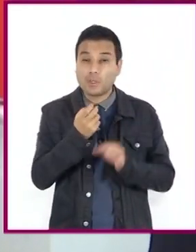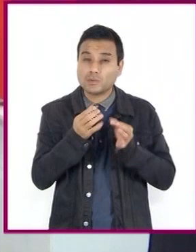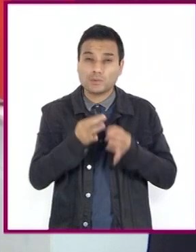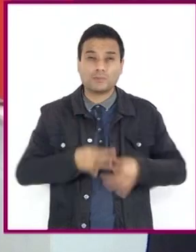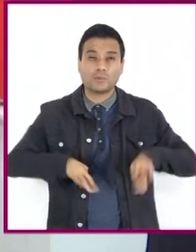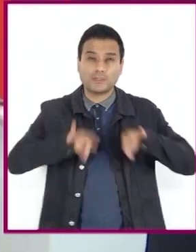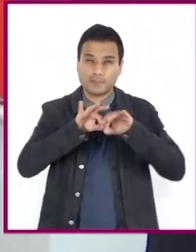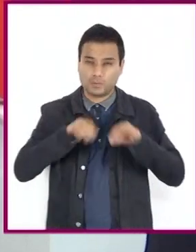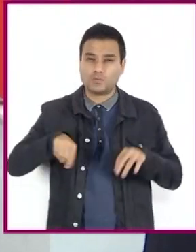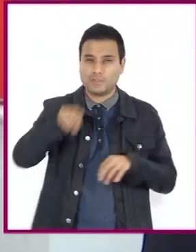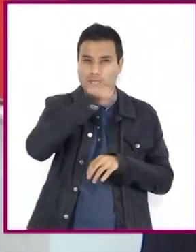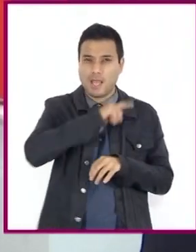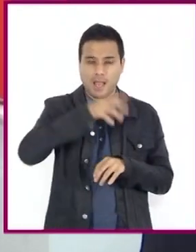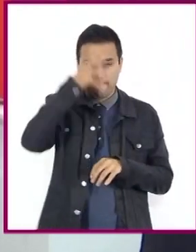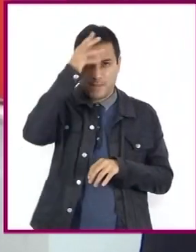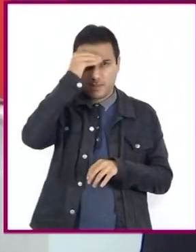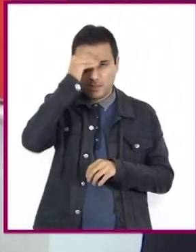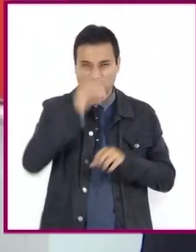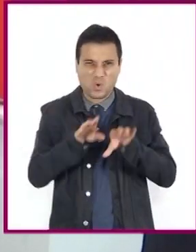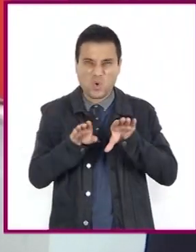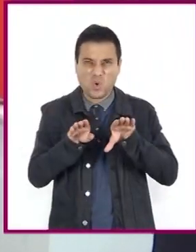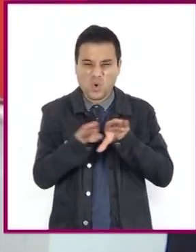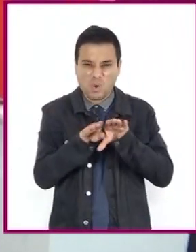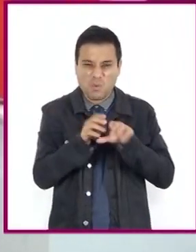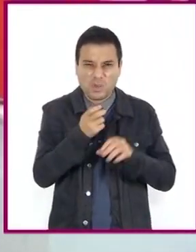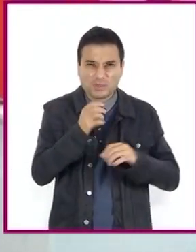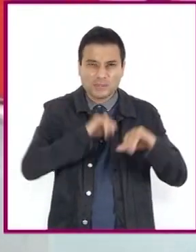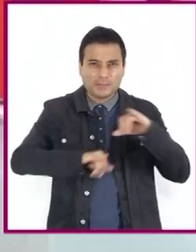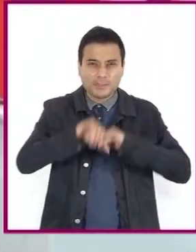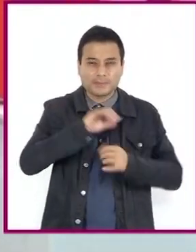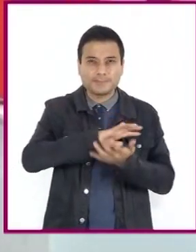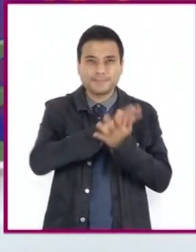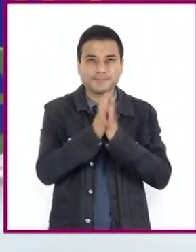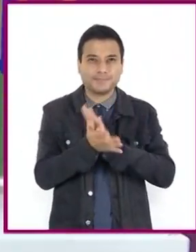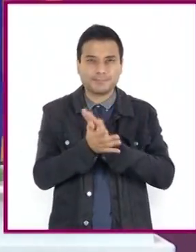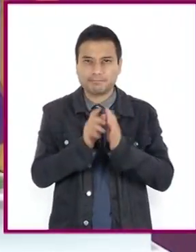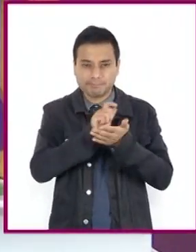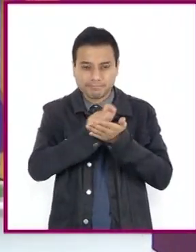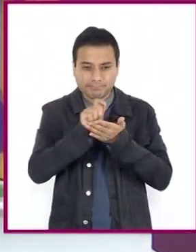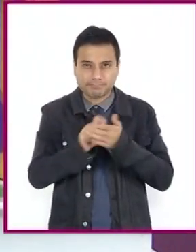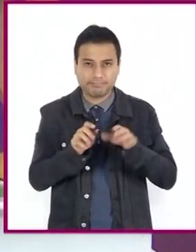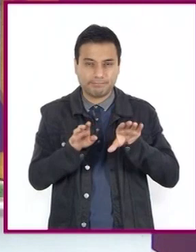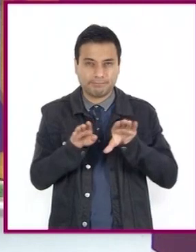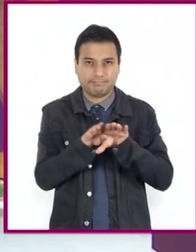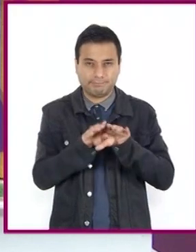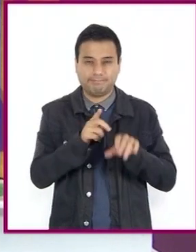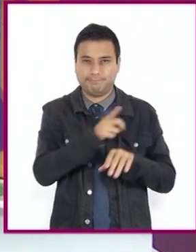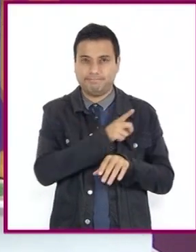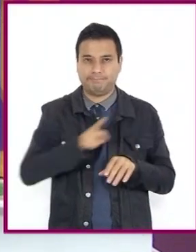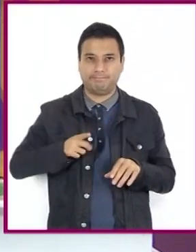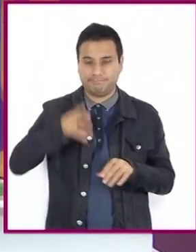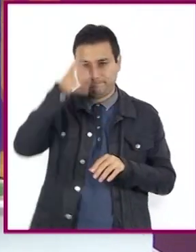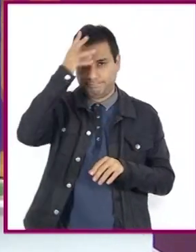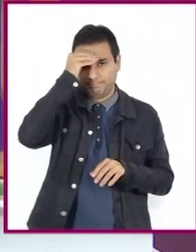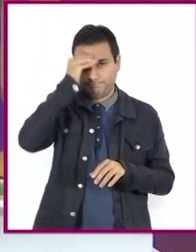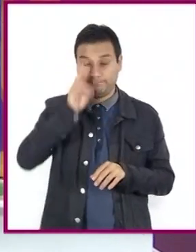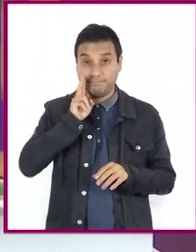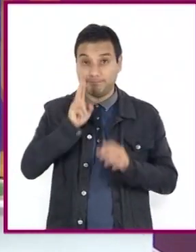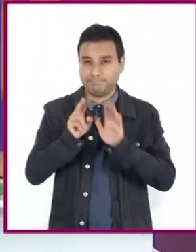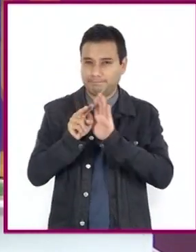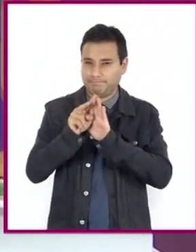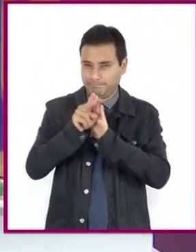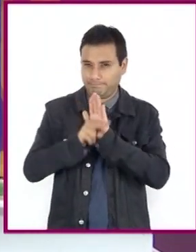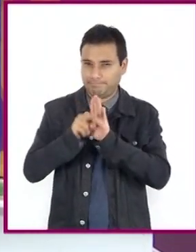importante aprender a representar adecuadamente estas reacciones químicas. Observen con atención el siguiente video. Es muy